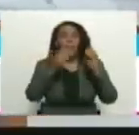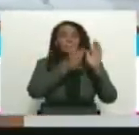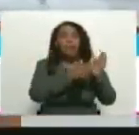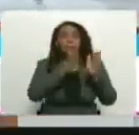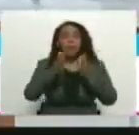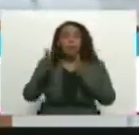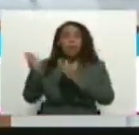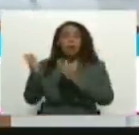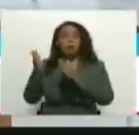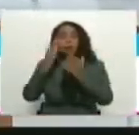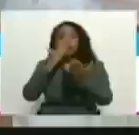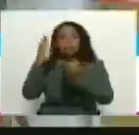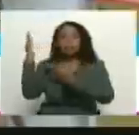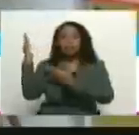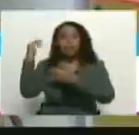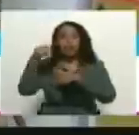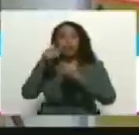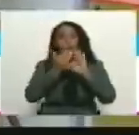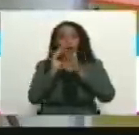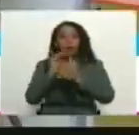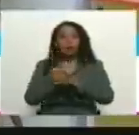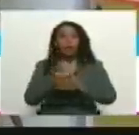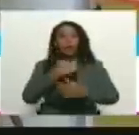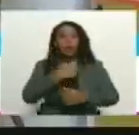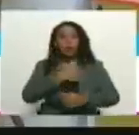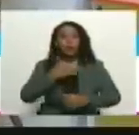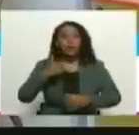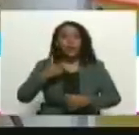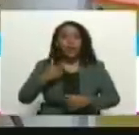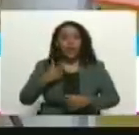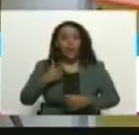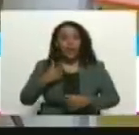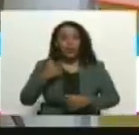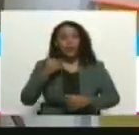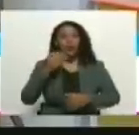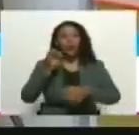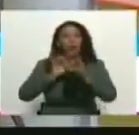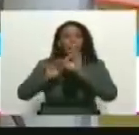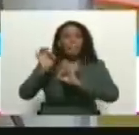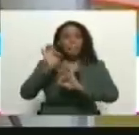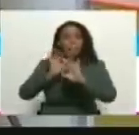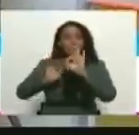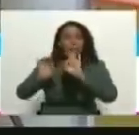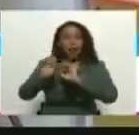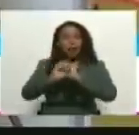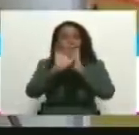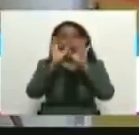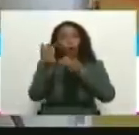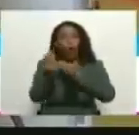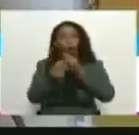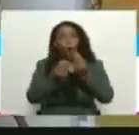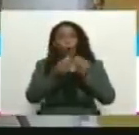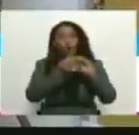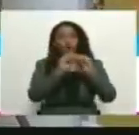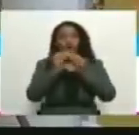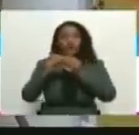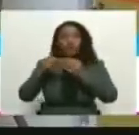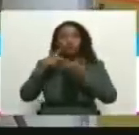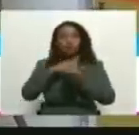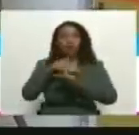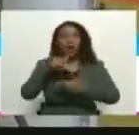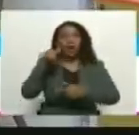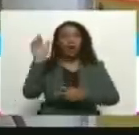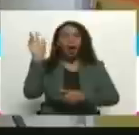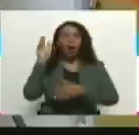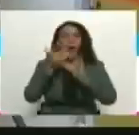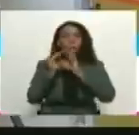líderes y lideresas de comunidad. Así que quiero que también un poco Gauri nos explique, bueno, cómo fue ese proceso y la participación de la comunidad,